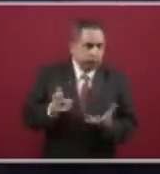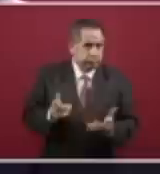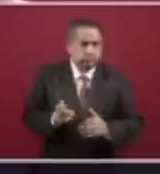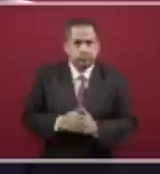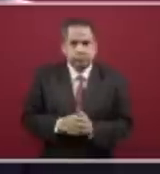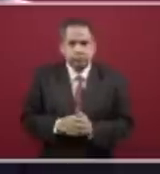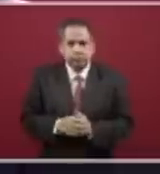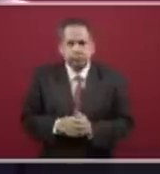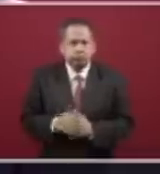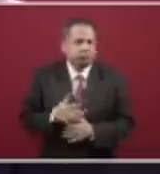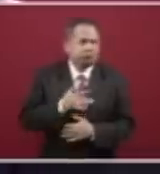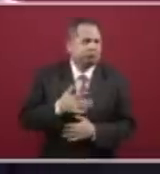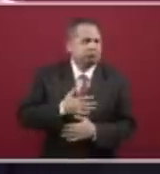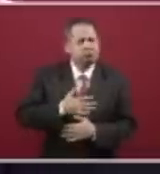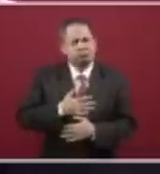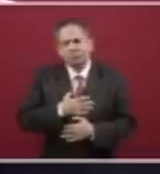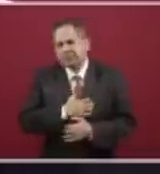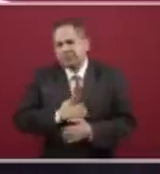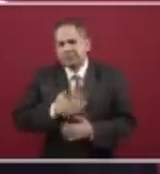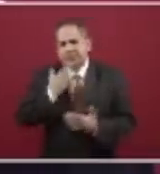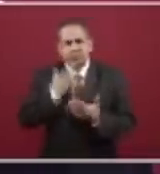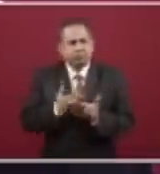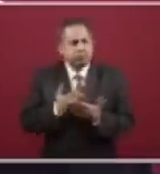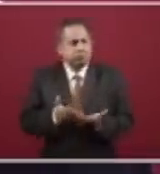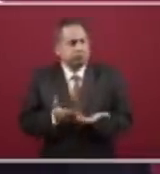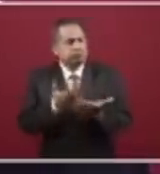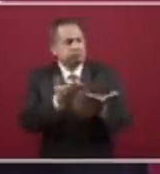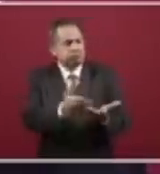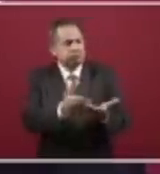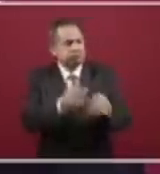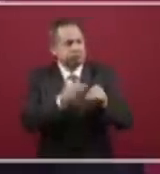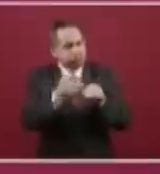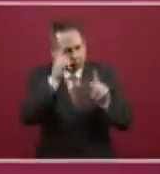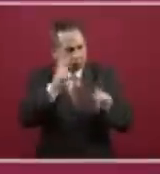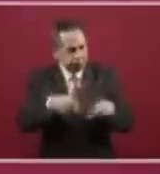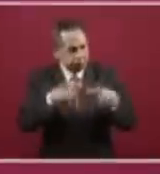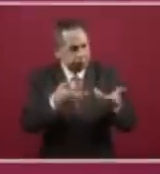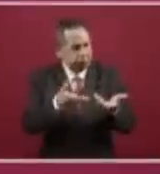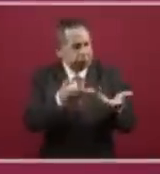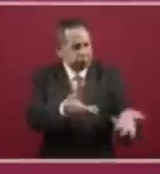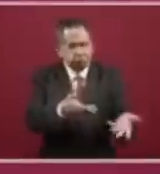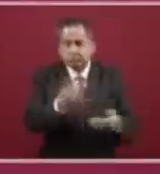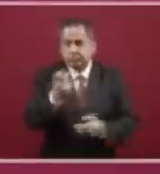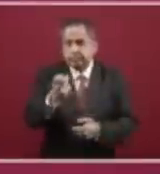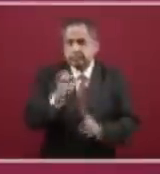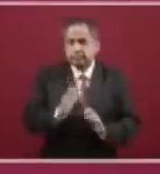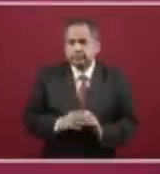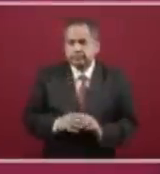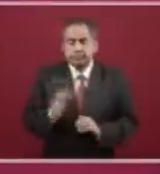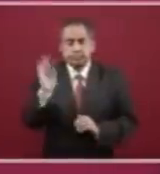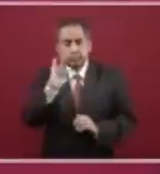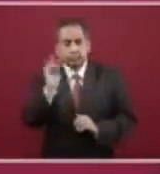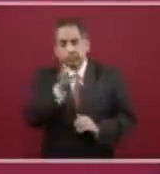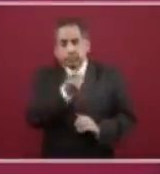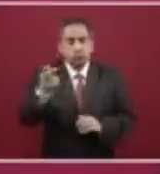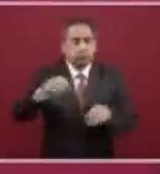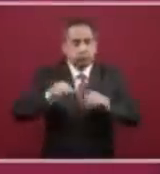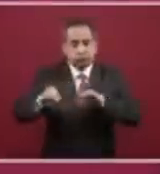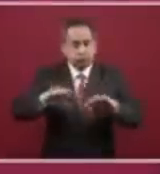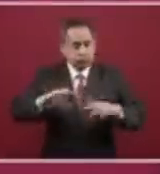una gran satisfacción servir a los demás puede ser que haya trabajos